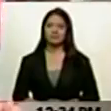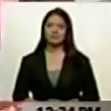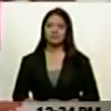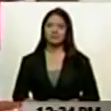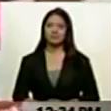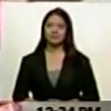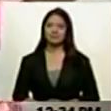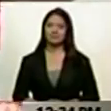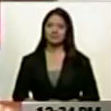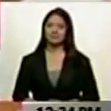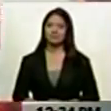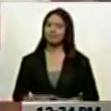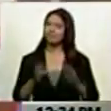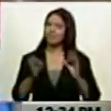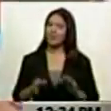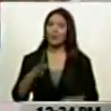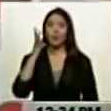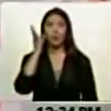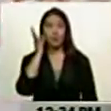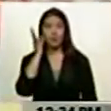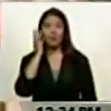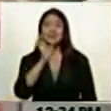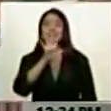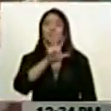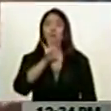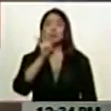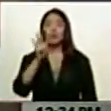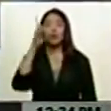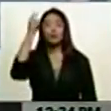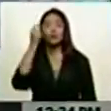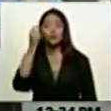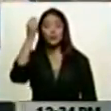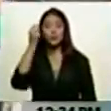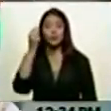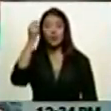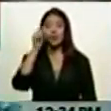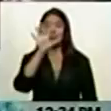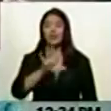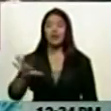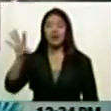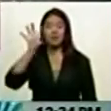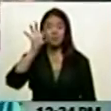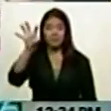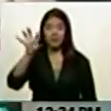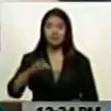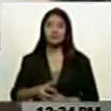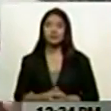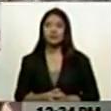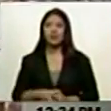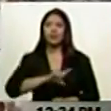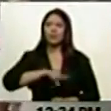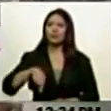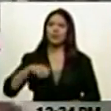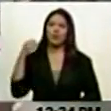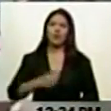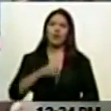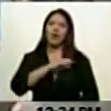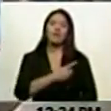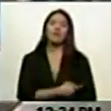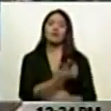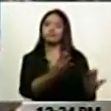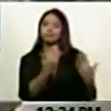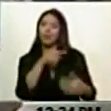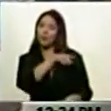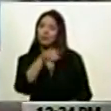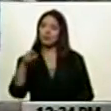no tengan duda, mujeres, que los 54 diputados y diputadas de la patria Vamos a estar ahí con la fuerza de ustedes.